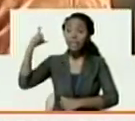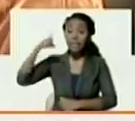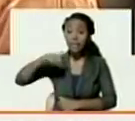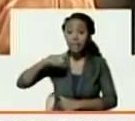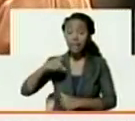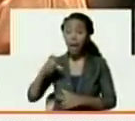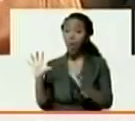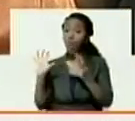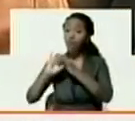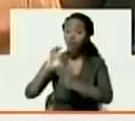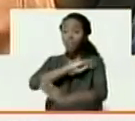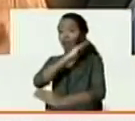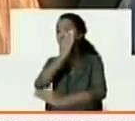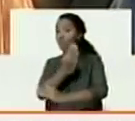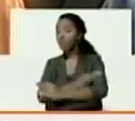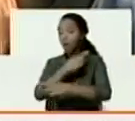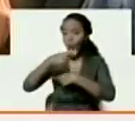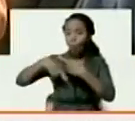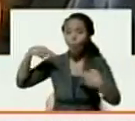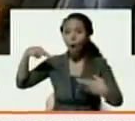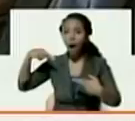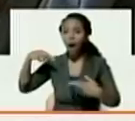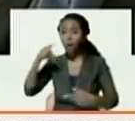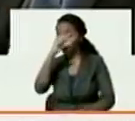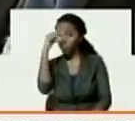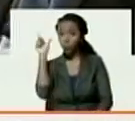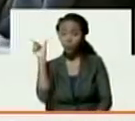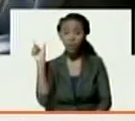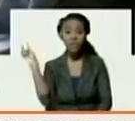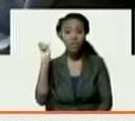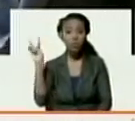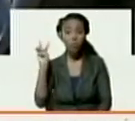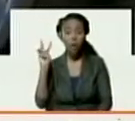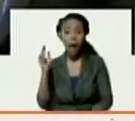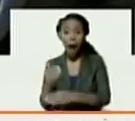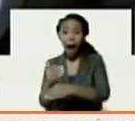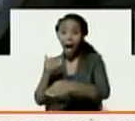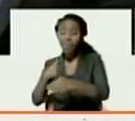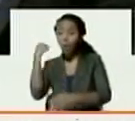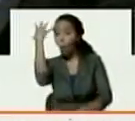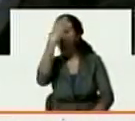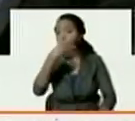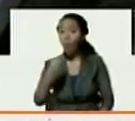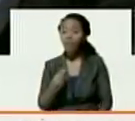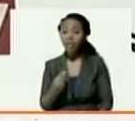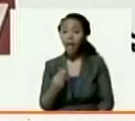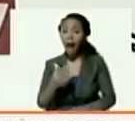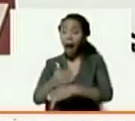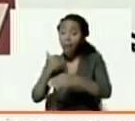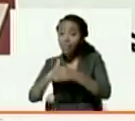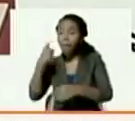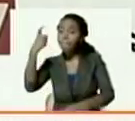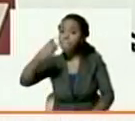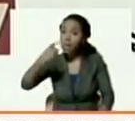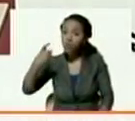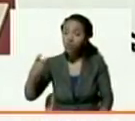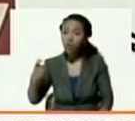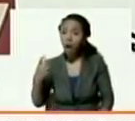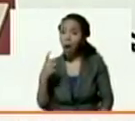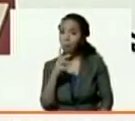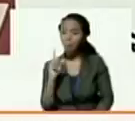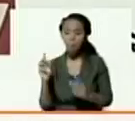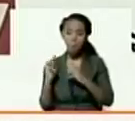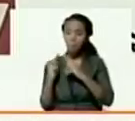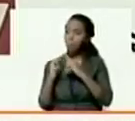unidad de las fuerzas revolucionarias. El Partido Socialista Unido de Venezuela, ante los jóvenes, ante las personas que no conocen